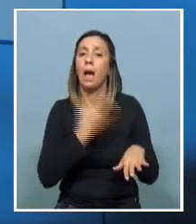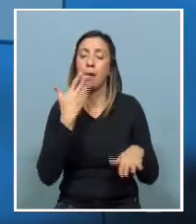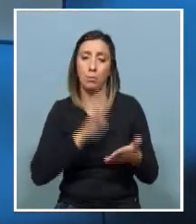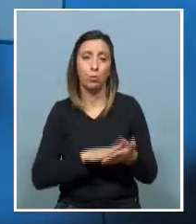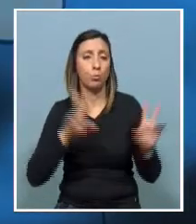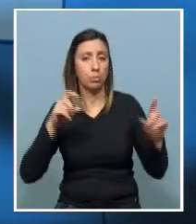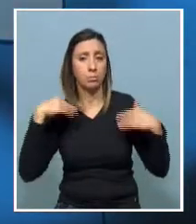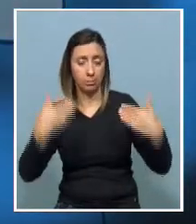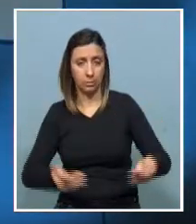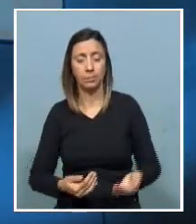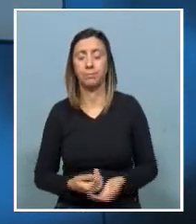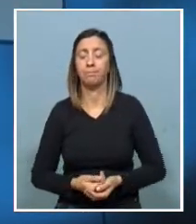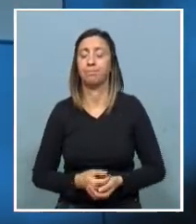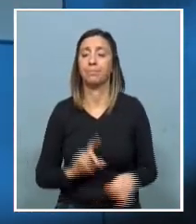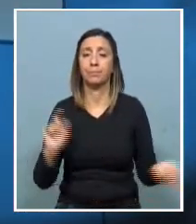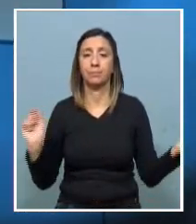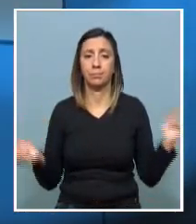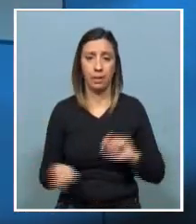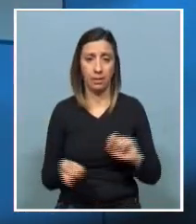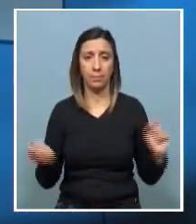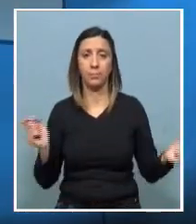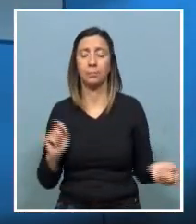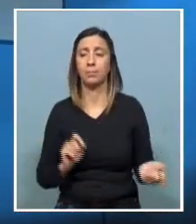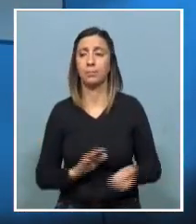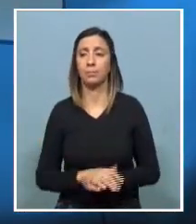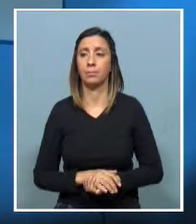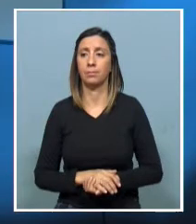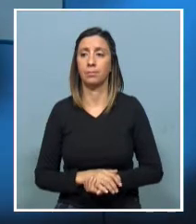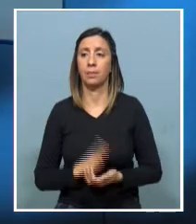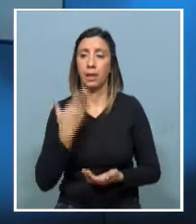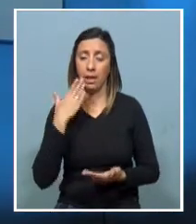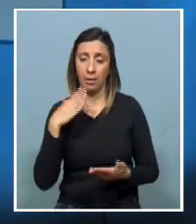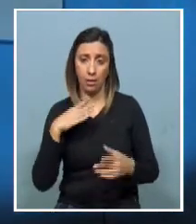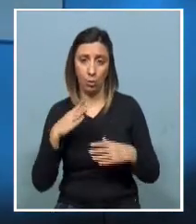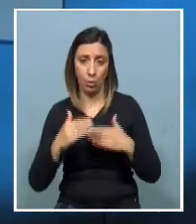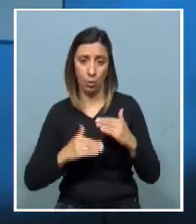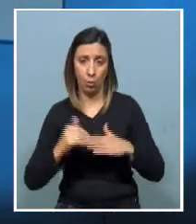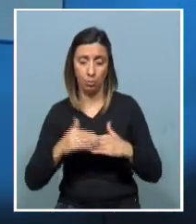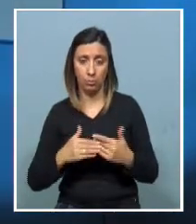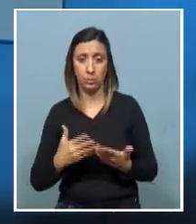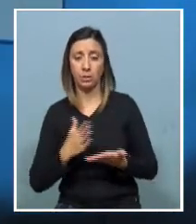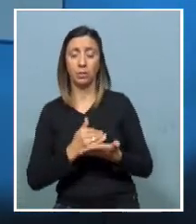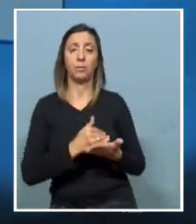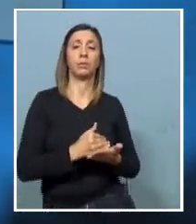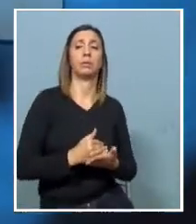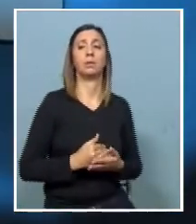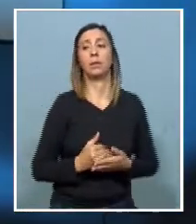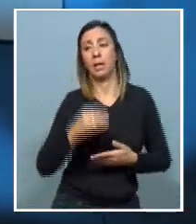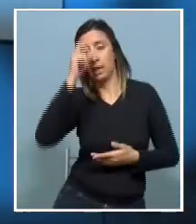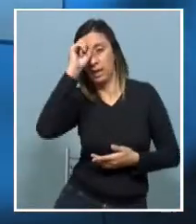programa. Seguimos, pasamos más placas para seguir hablando de las obras proyectadas en salud en el departamento Belgrano. En La